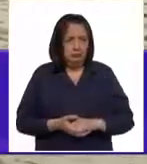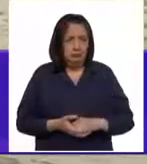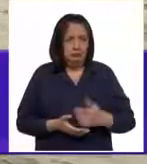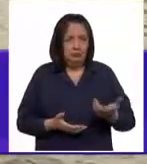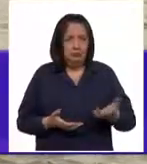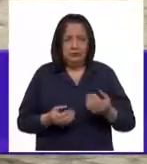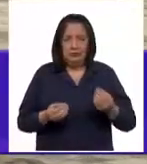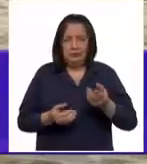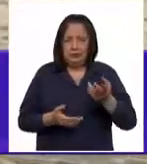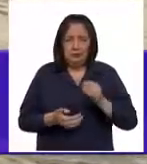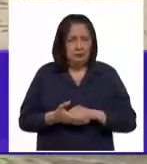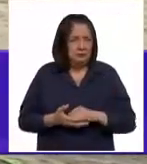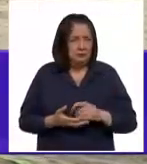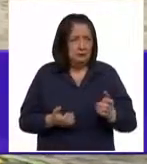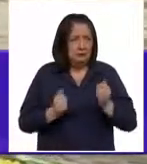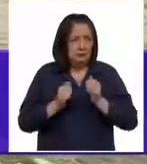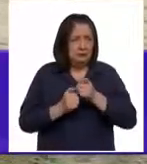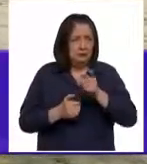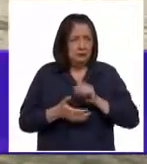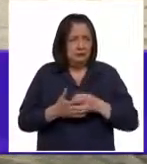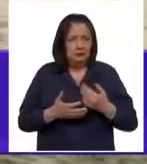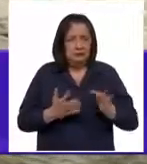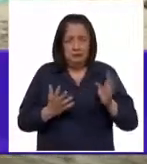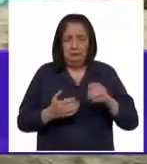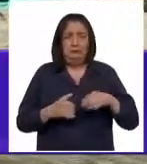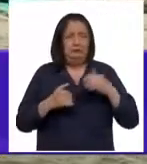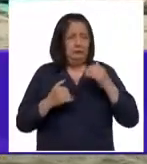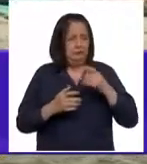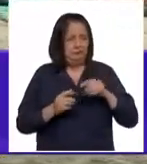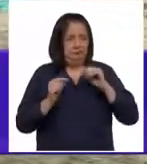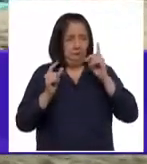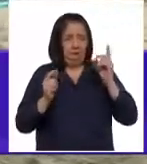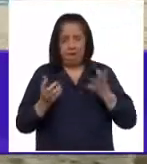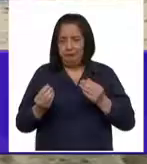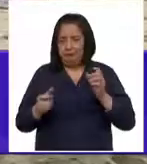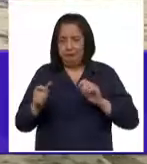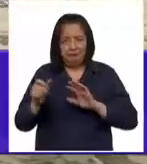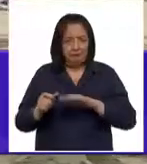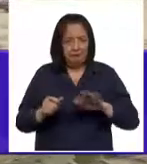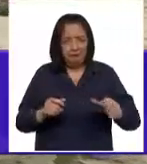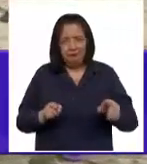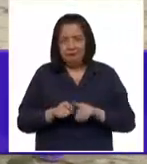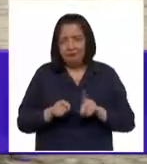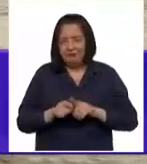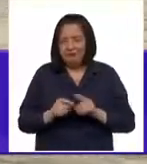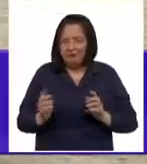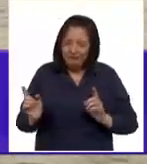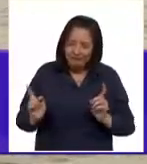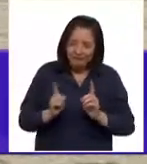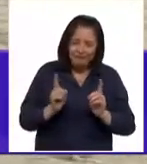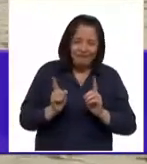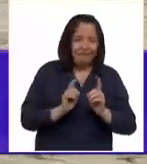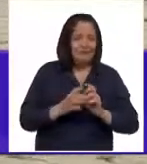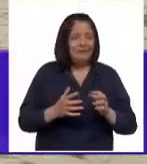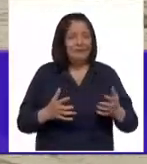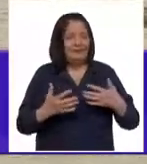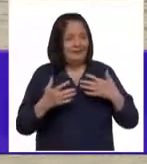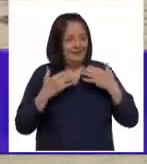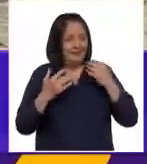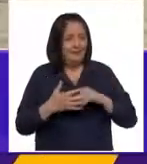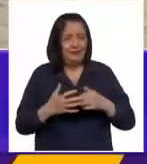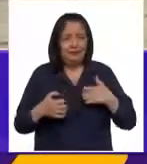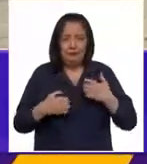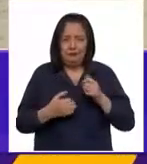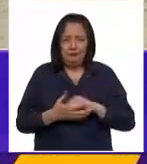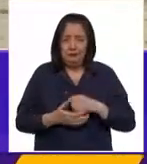desde un Zodiac, junto con sus elfos. De verdad nos sorprendió. Muchos niños también se acercaron sonrientes, felices, emocionados, porque creo